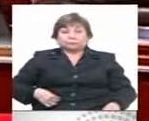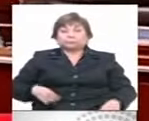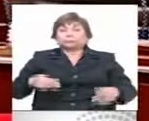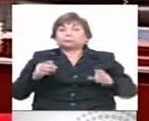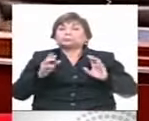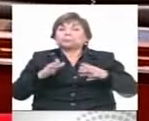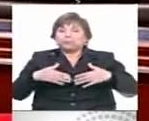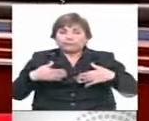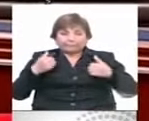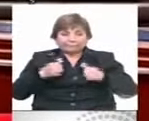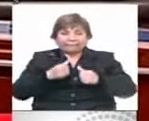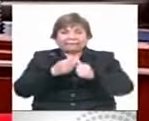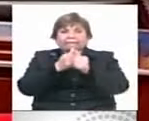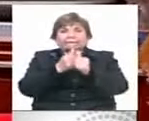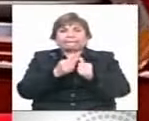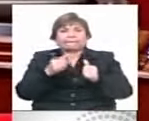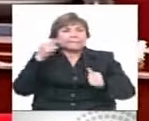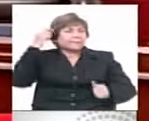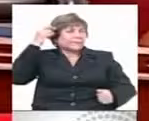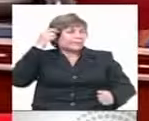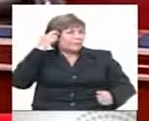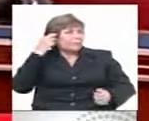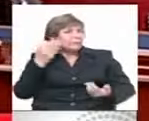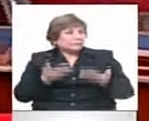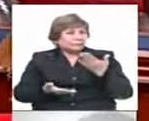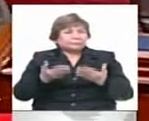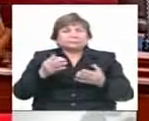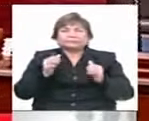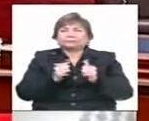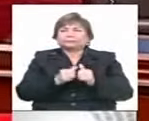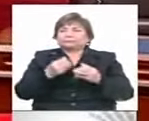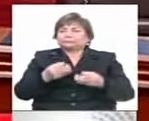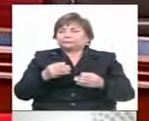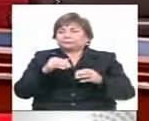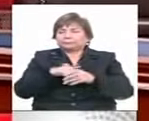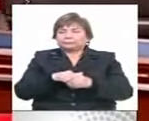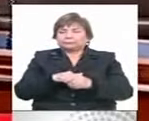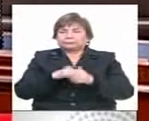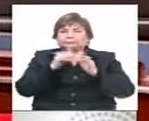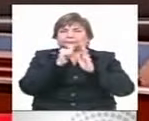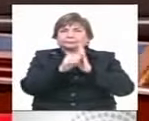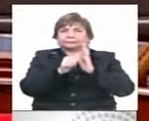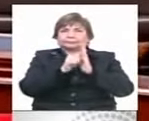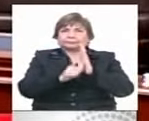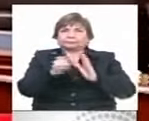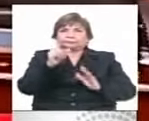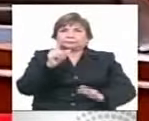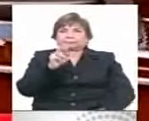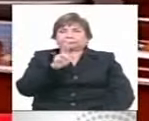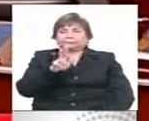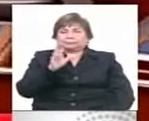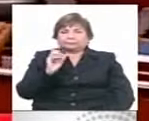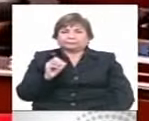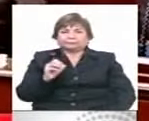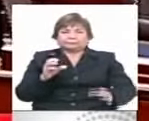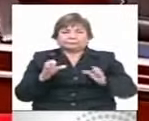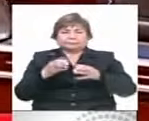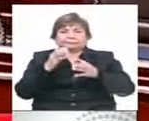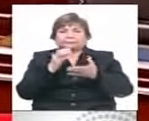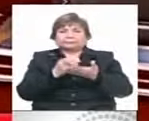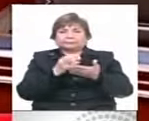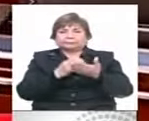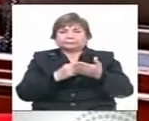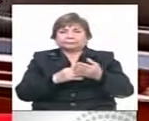del procedimiento de control político que se establece, Raquel, en el artículo 130 de la Constitución